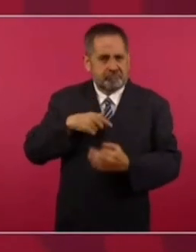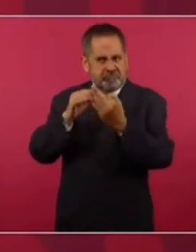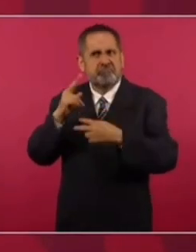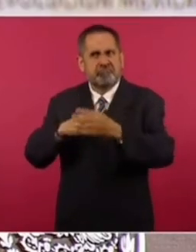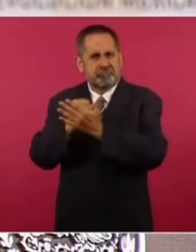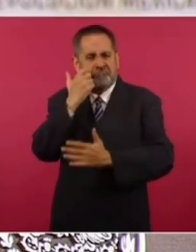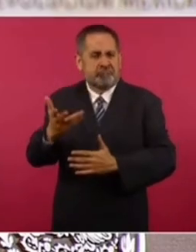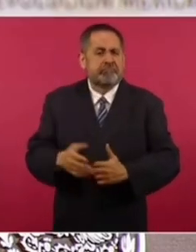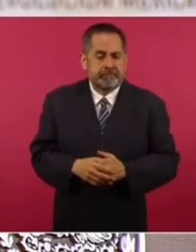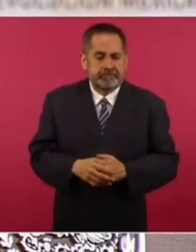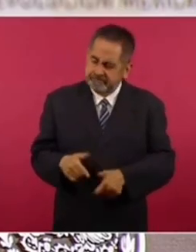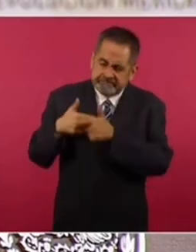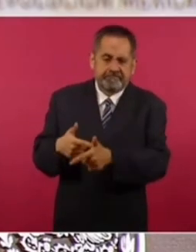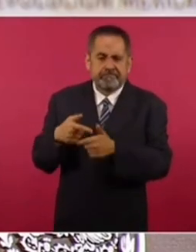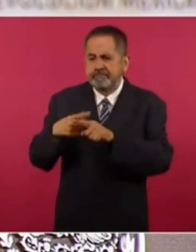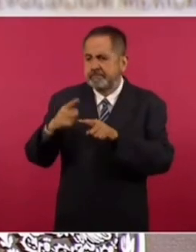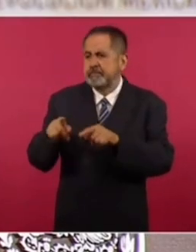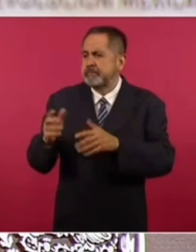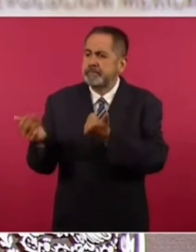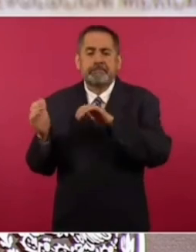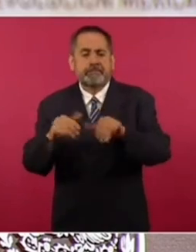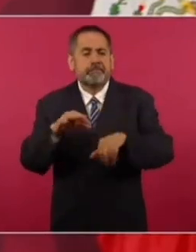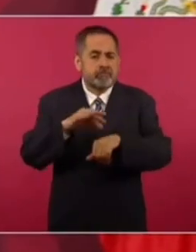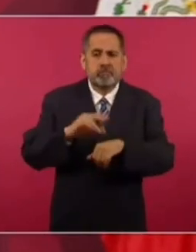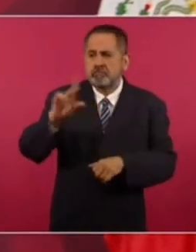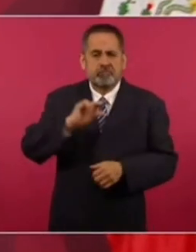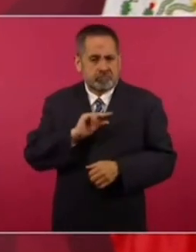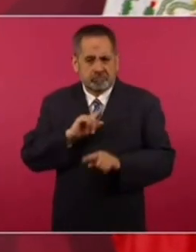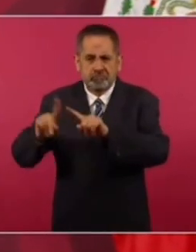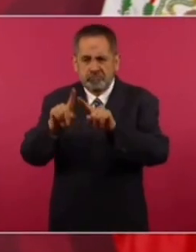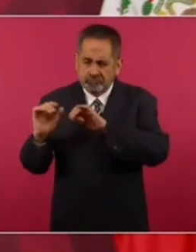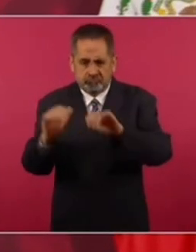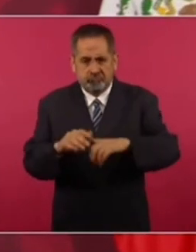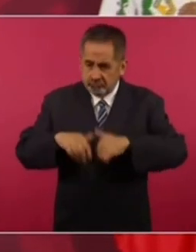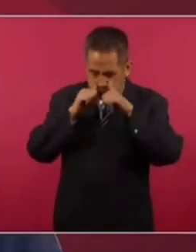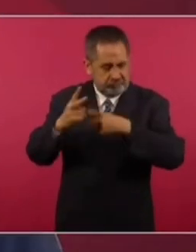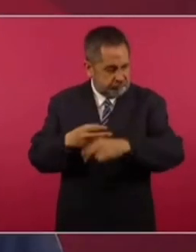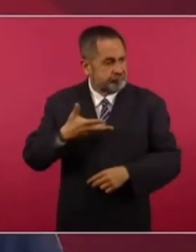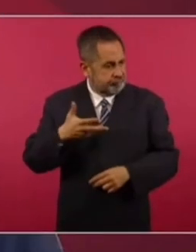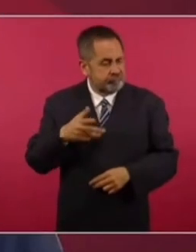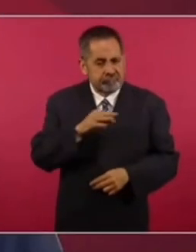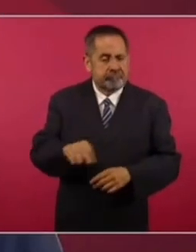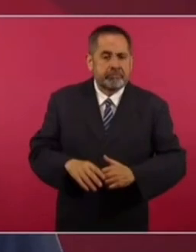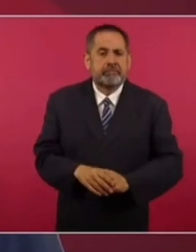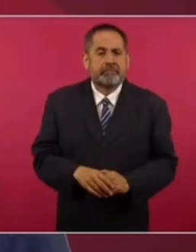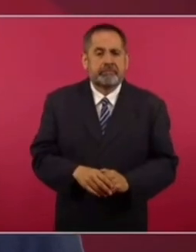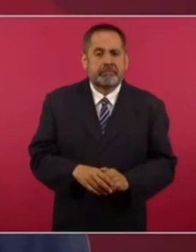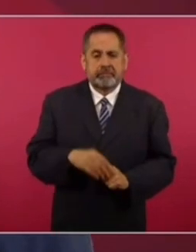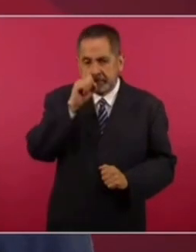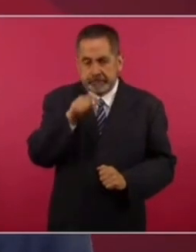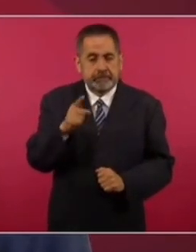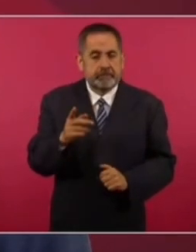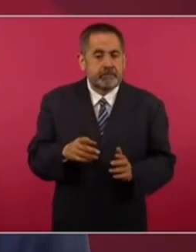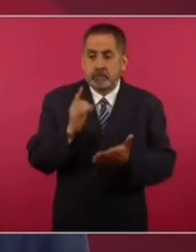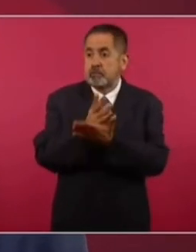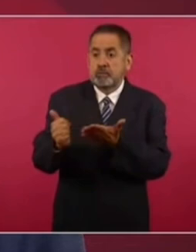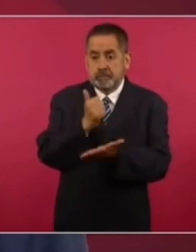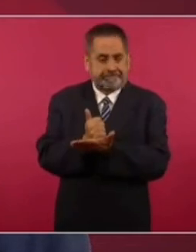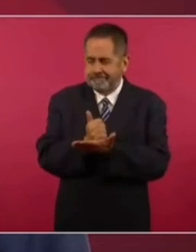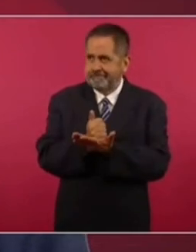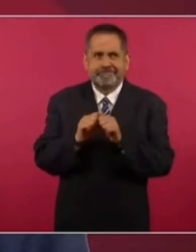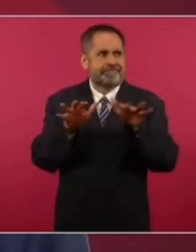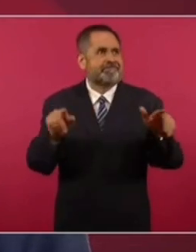desafío. Conseguir todos los médicos, los especialistas, pero los vamos a tener. Y no solo en las